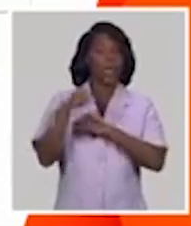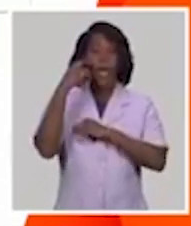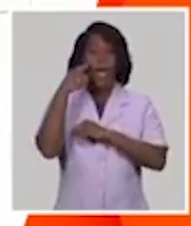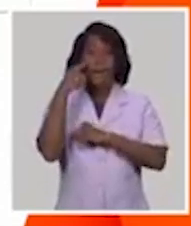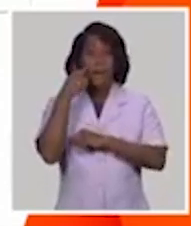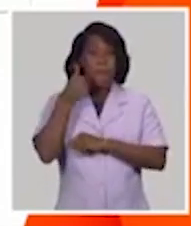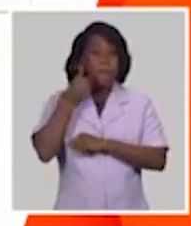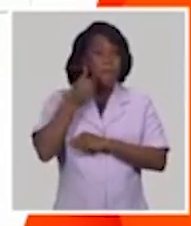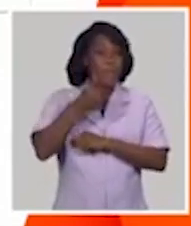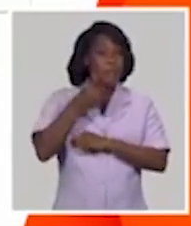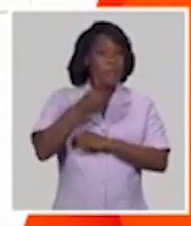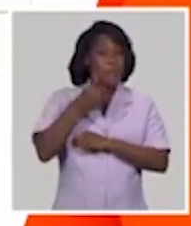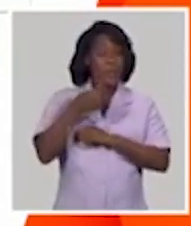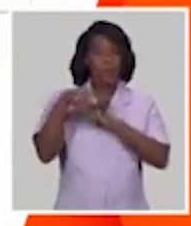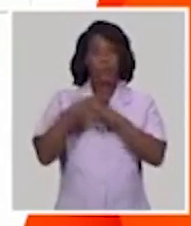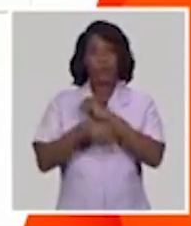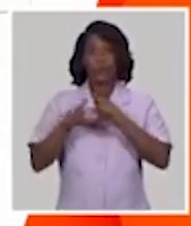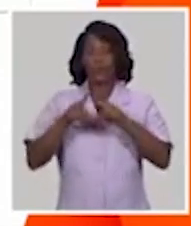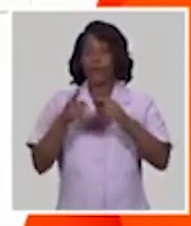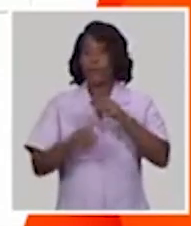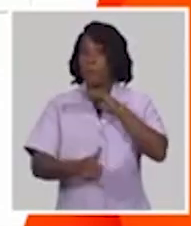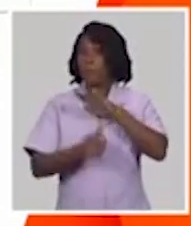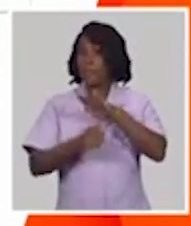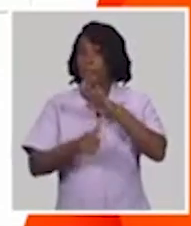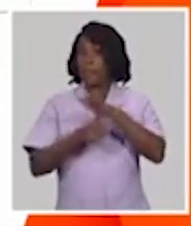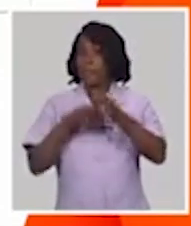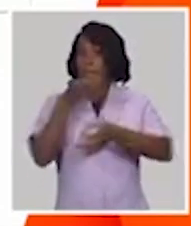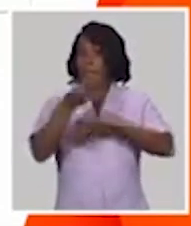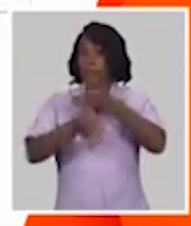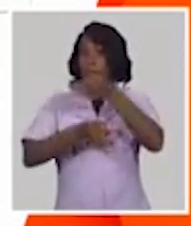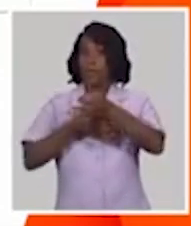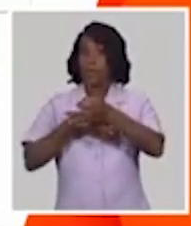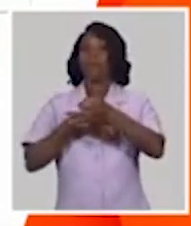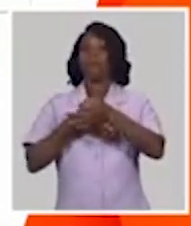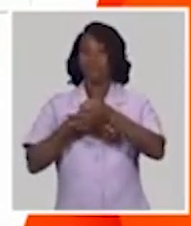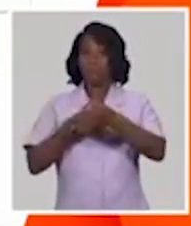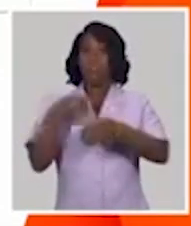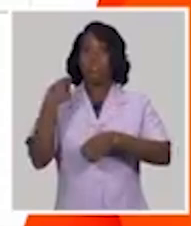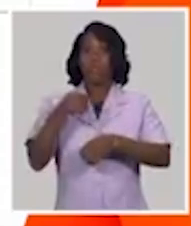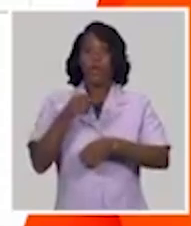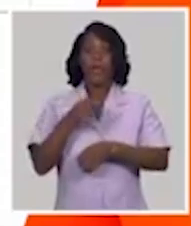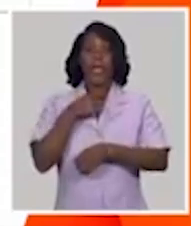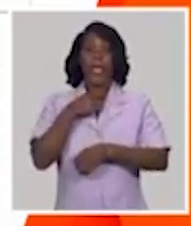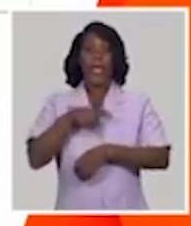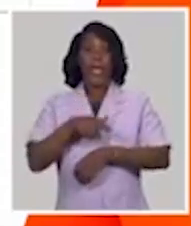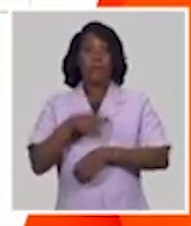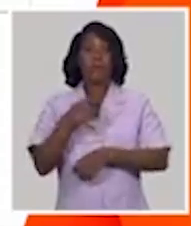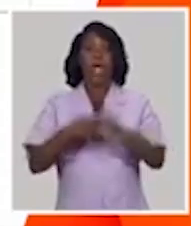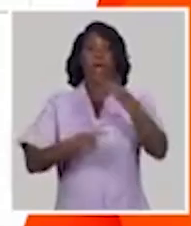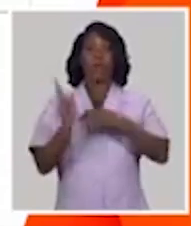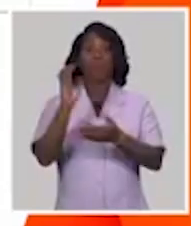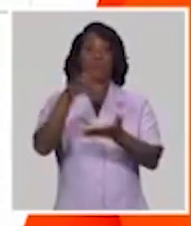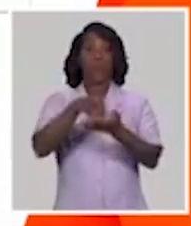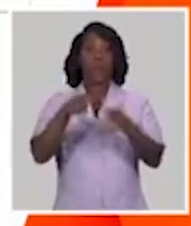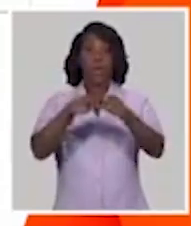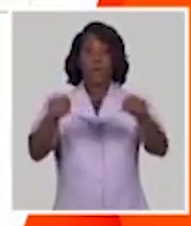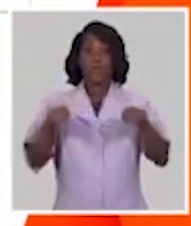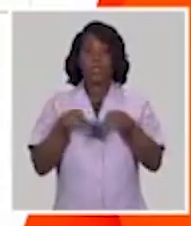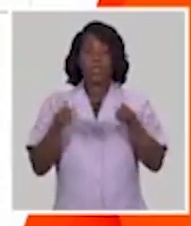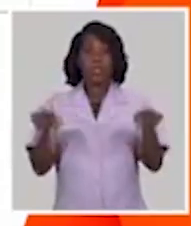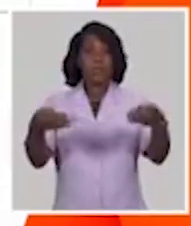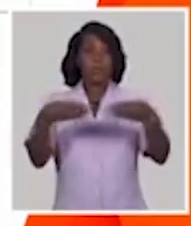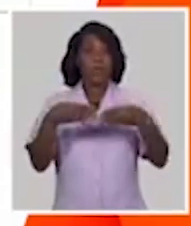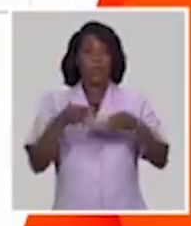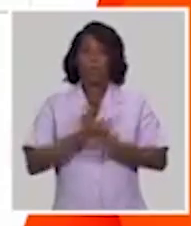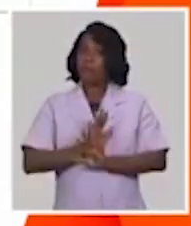más podemos hacer. Y lo decía el presidente, si hay que cerrar una oficina, hay que cerrarla y apagarle la luz a esa oficina. Y lo